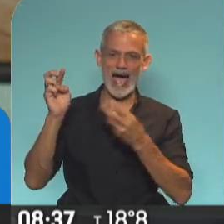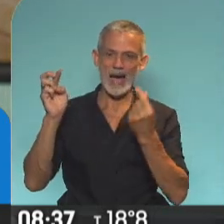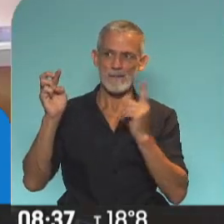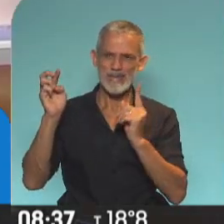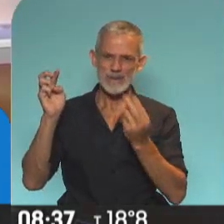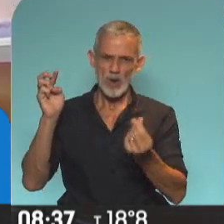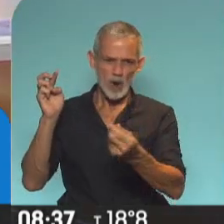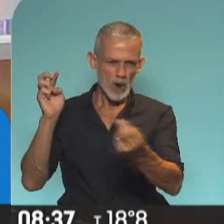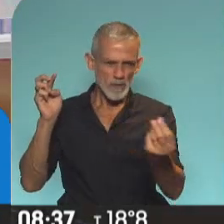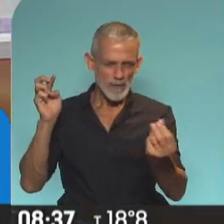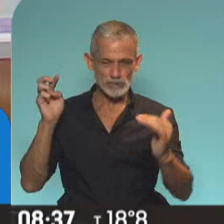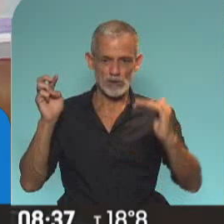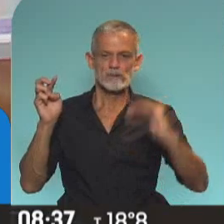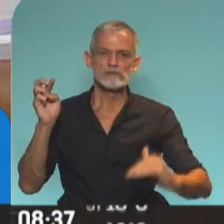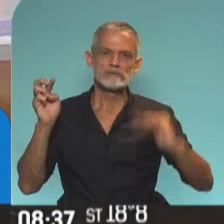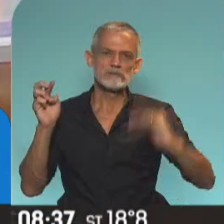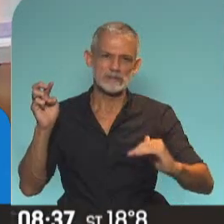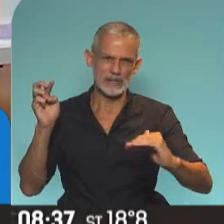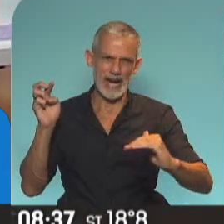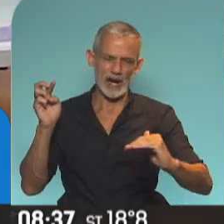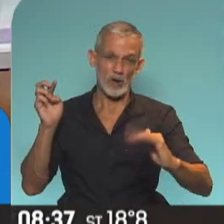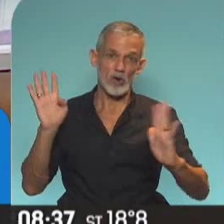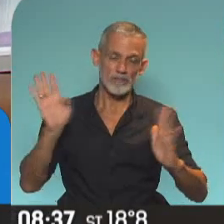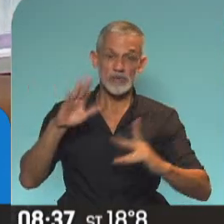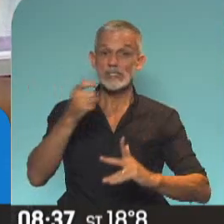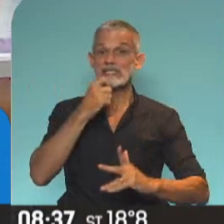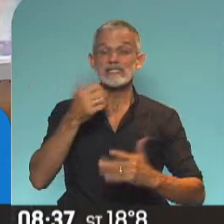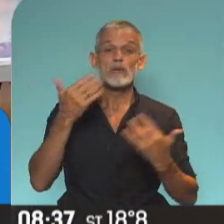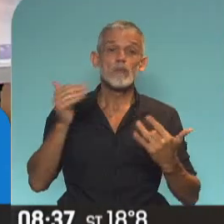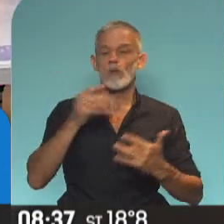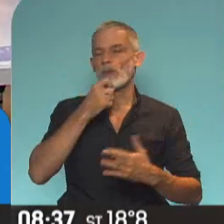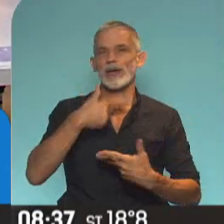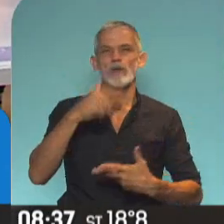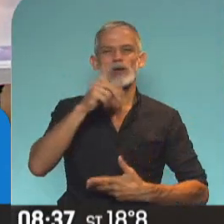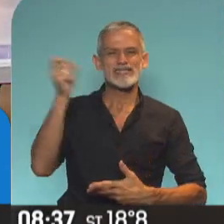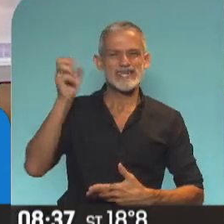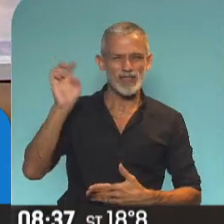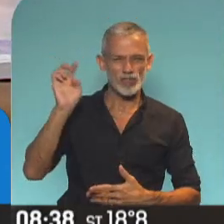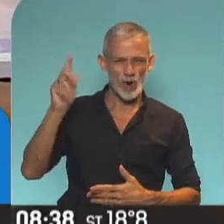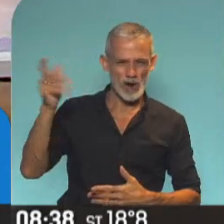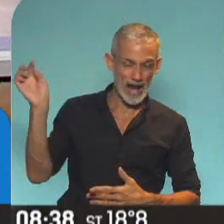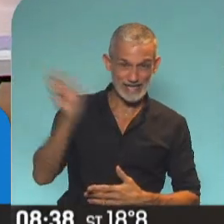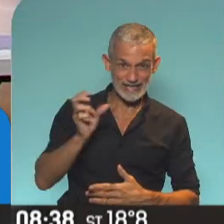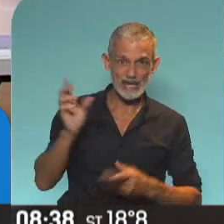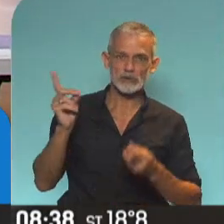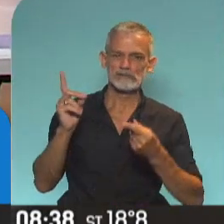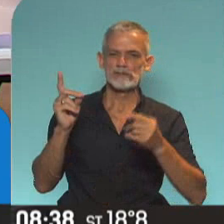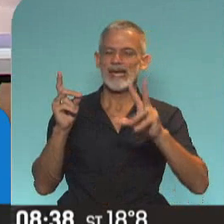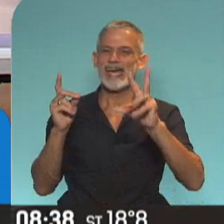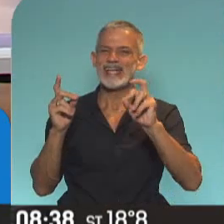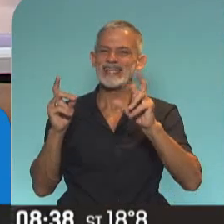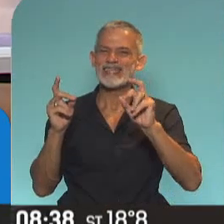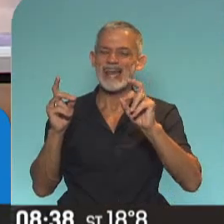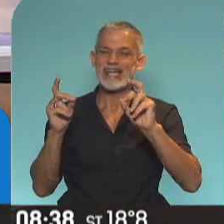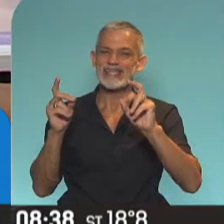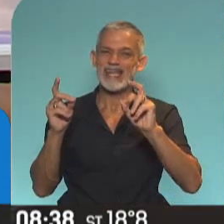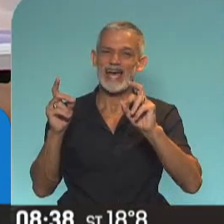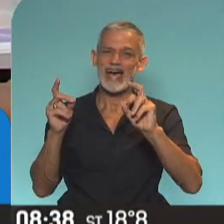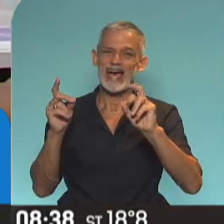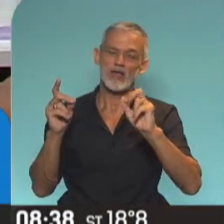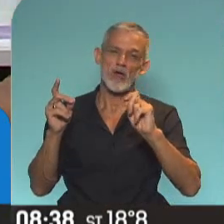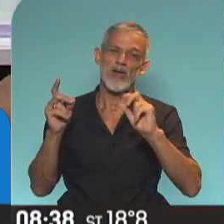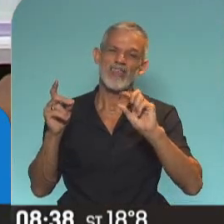más que una voluntad recaudatoria, porque ya no se recauda lo que se recaudaba con los precios internacionales del 2007, el 2008, más que eso,